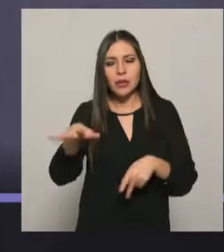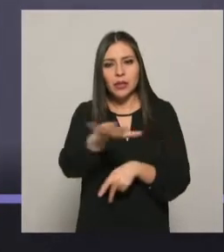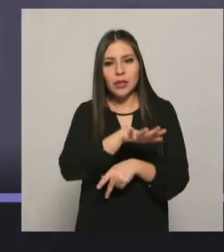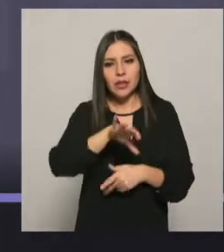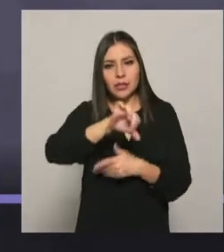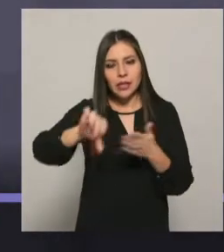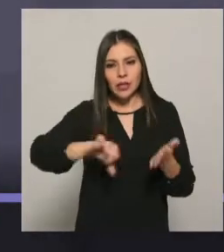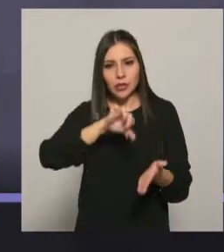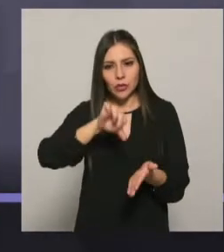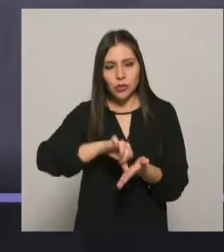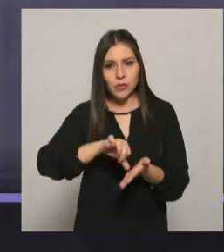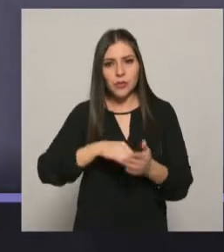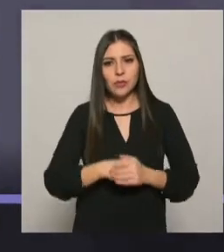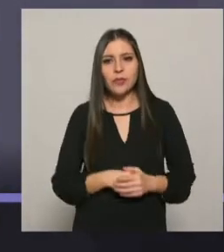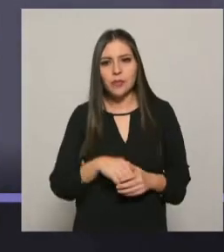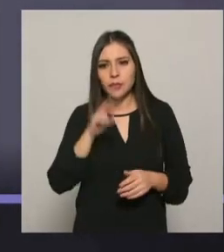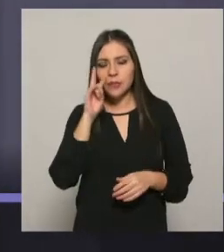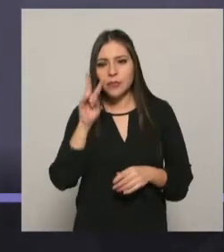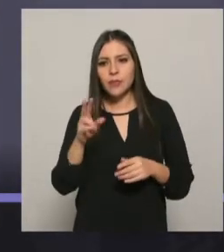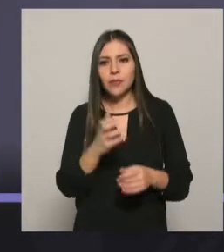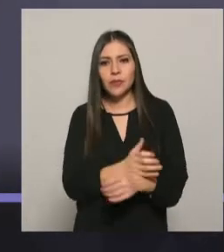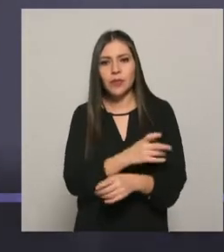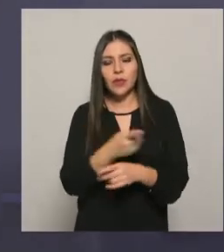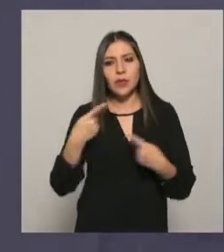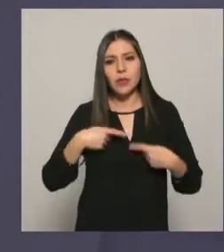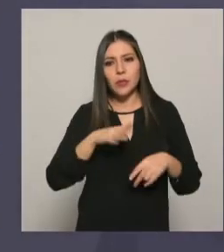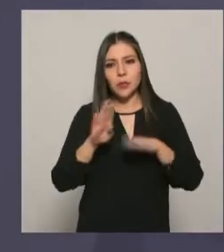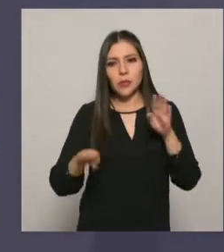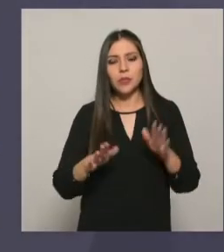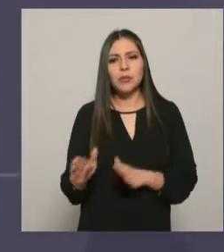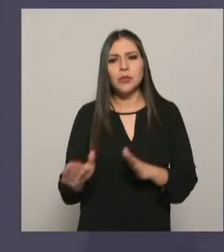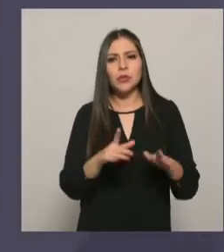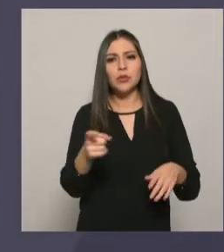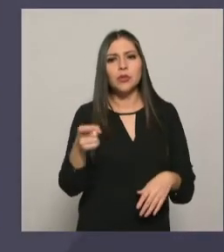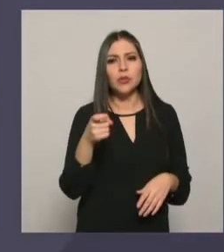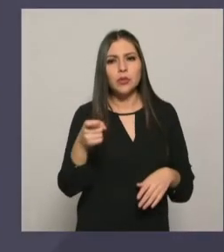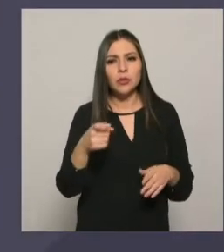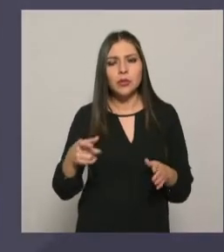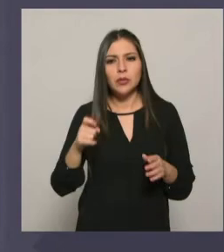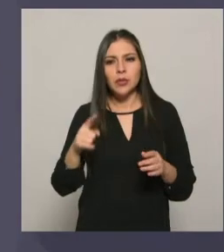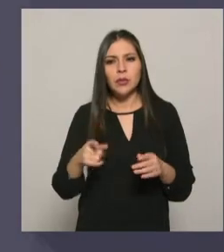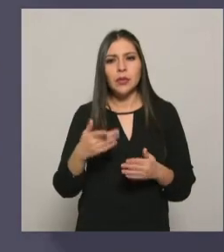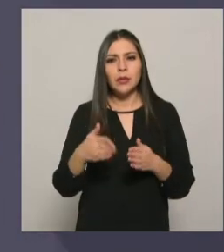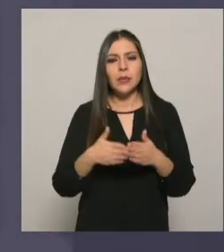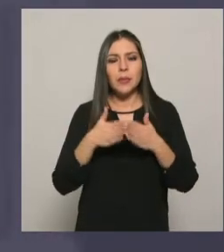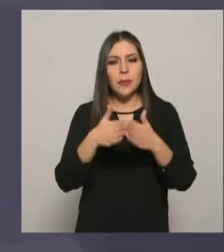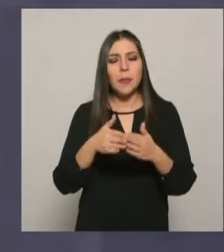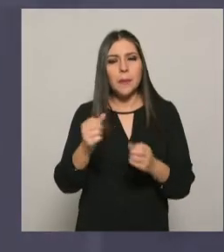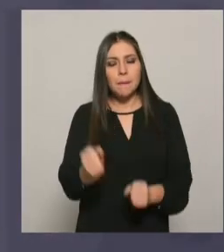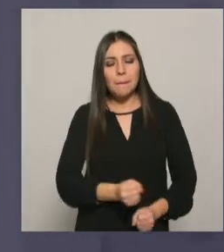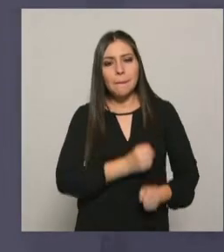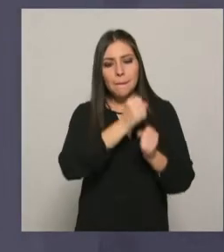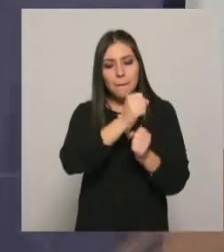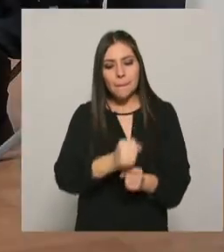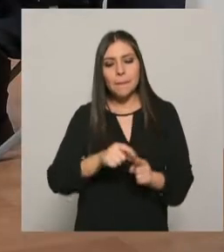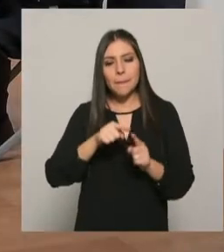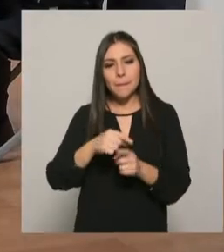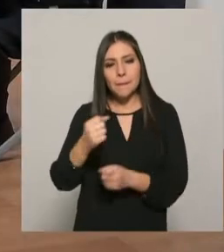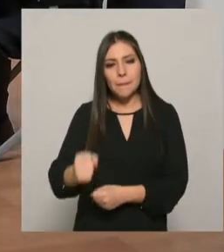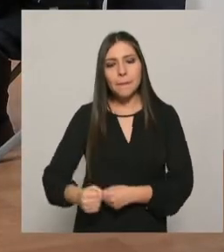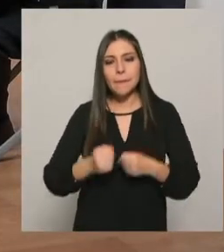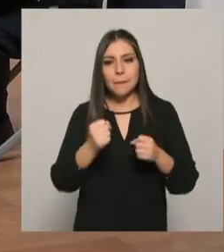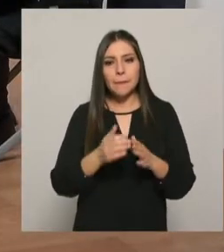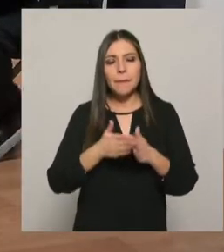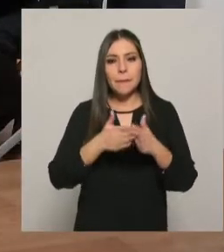sí, para acompañar a sus difuntos. Y en el caso de Xochimilco, a los canales, a los embarcaderos, que de ahí los llevan, los trasladan